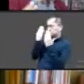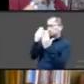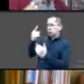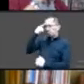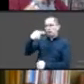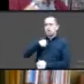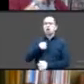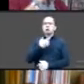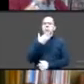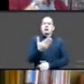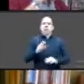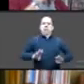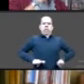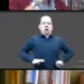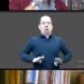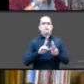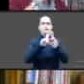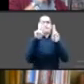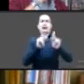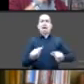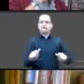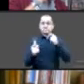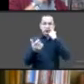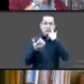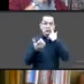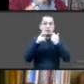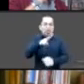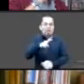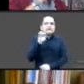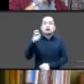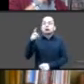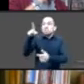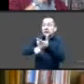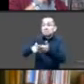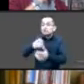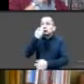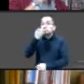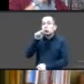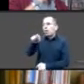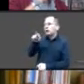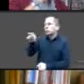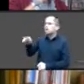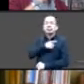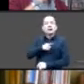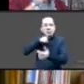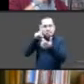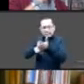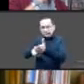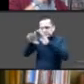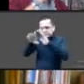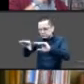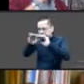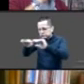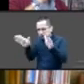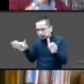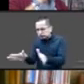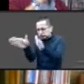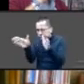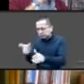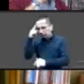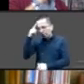que estamos trabajando de aprendizaje situado en las escuelas tiene que ver con eso con movilizar aprendizajes que nos ayuden a